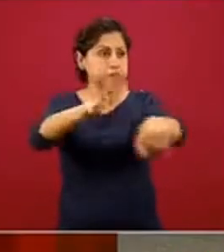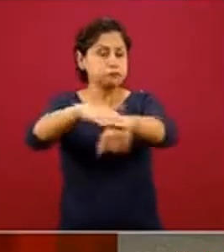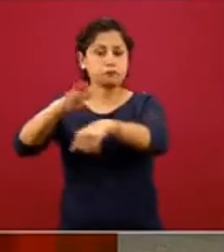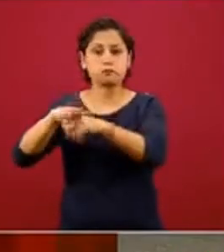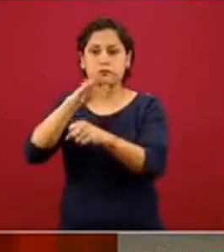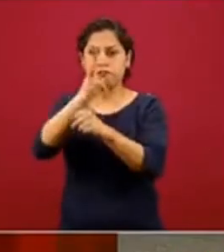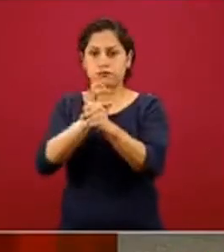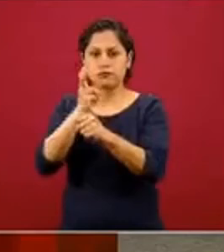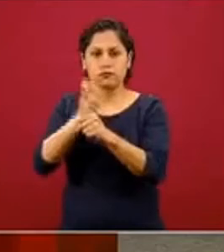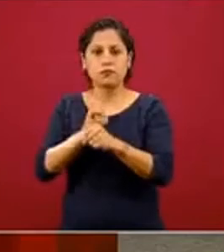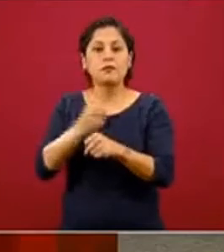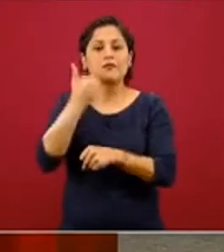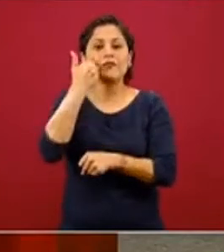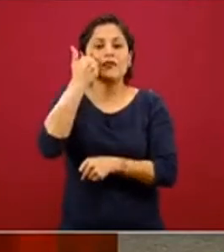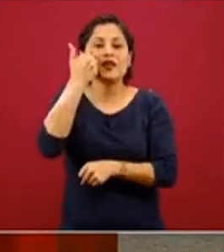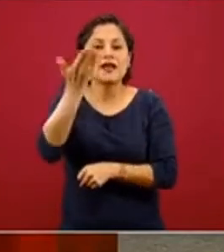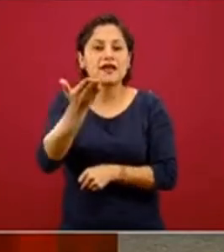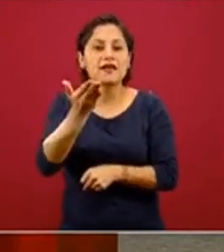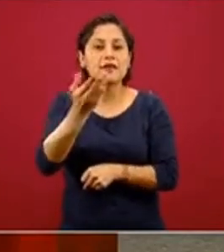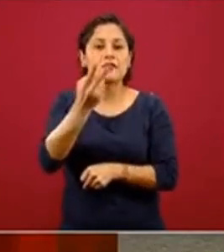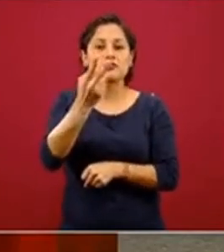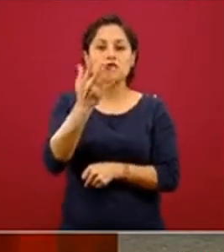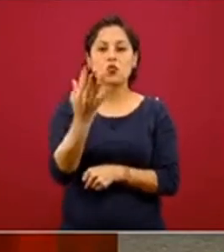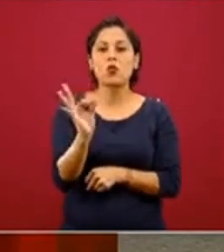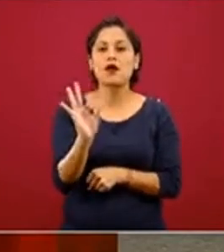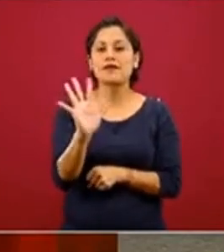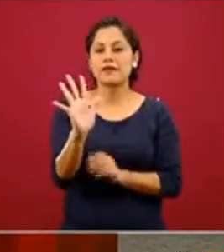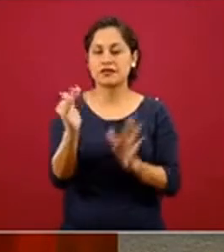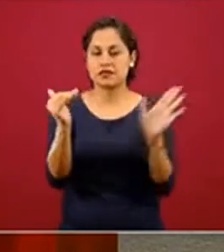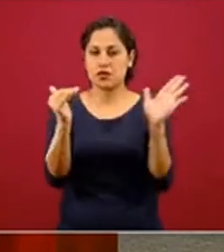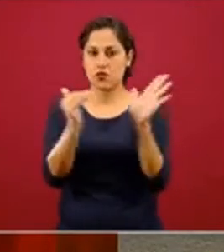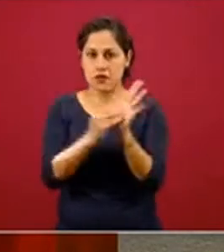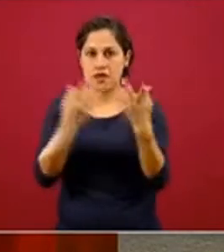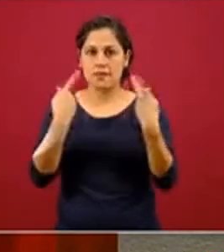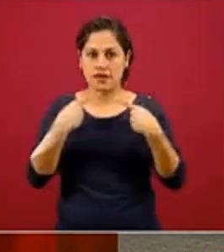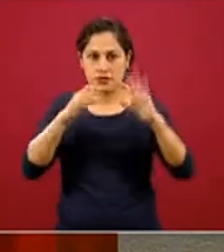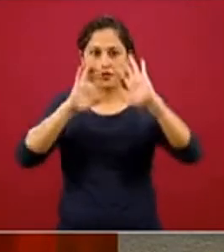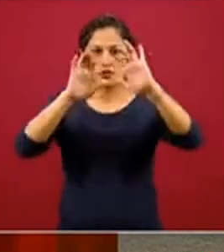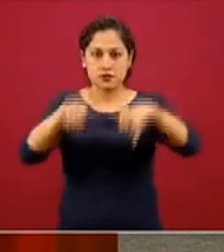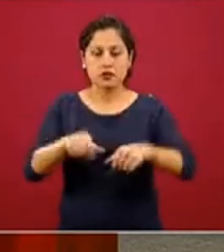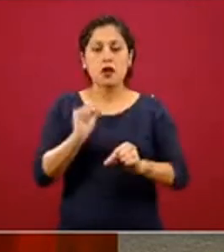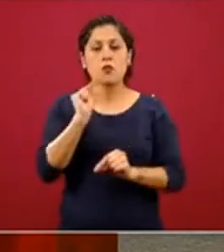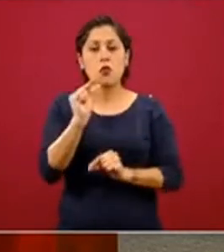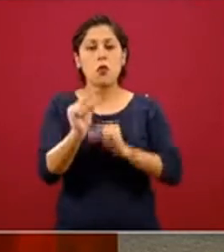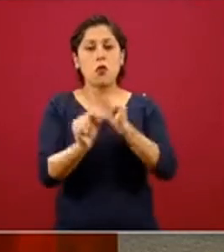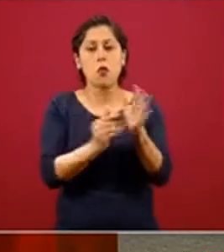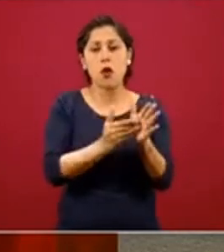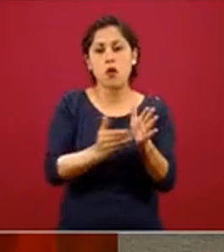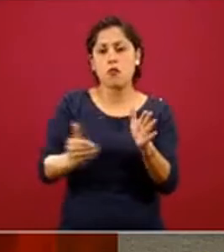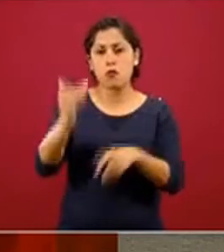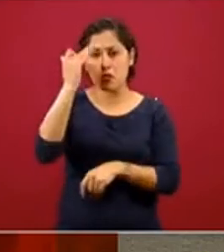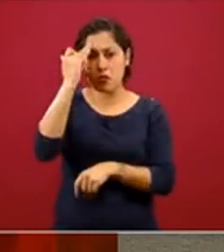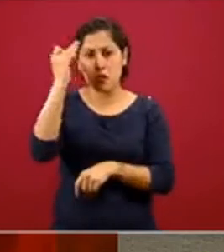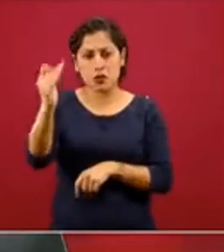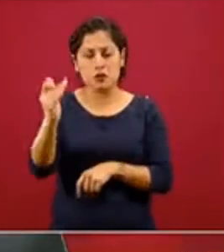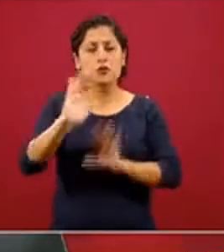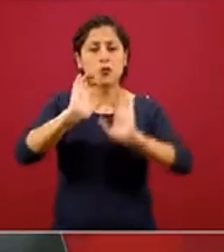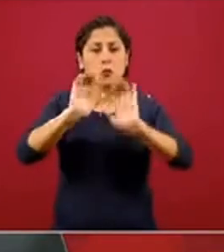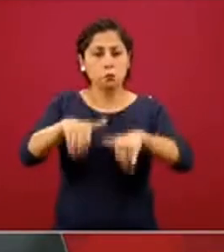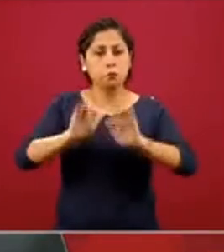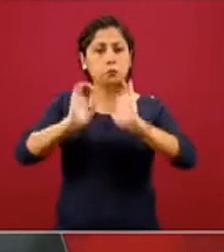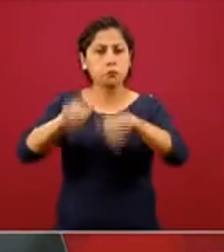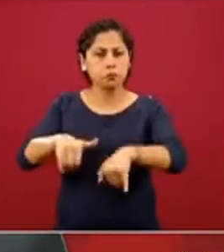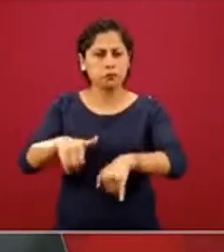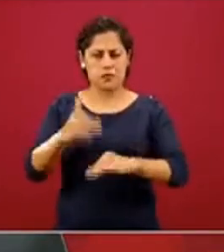de 45,000 personas. Lo fuimos obteniendo lentamente. Tenemos ahorita, si no